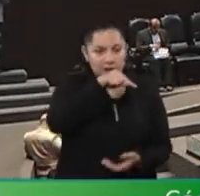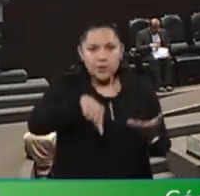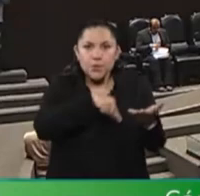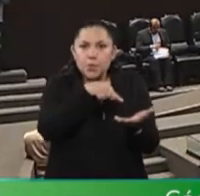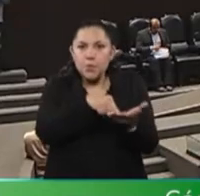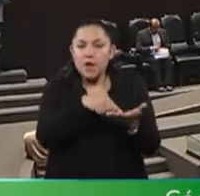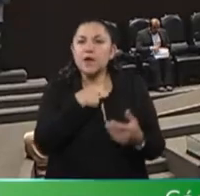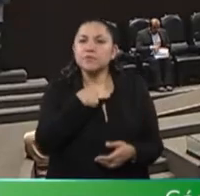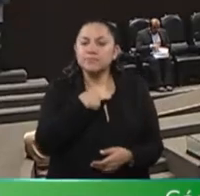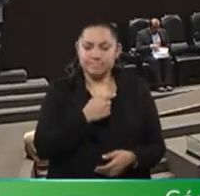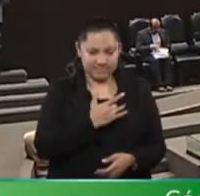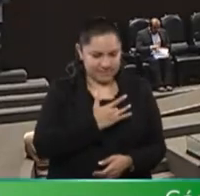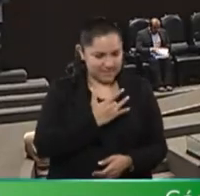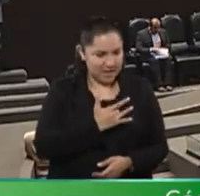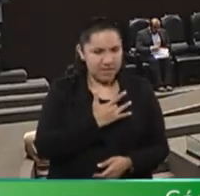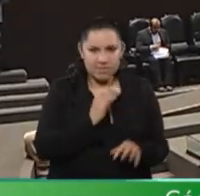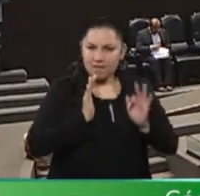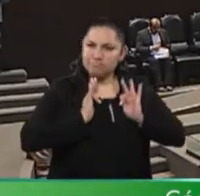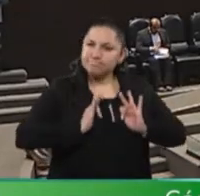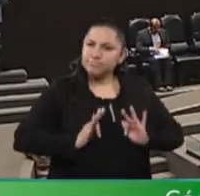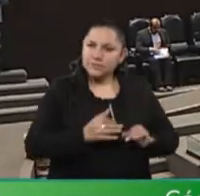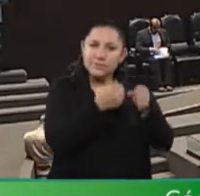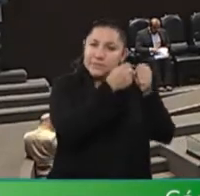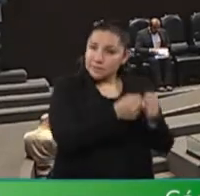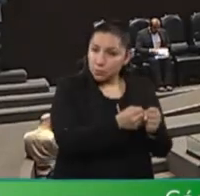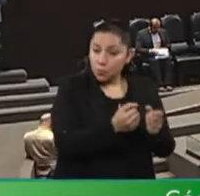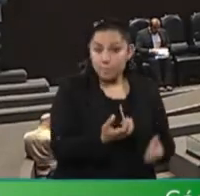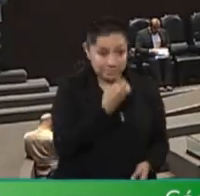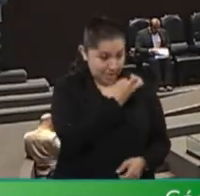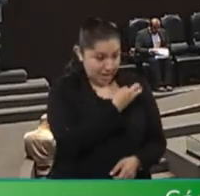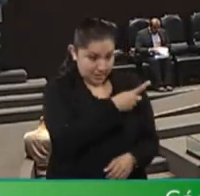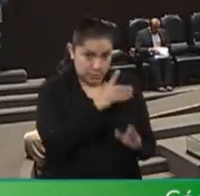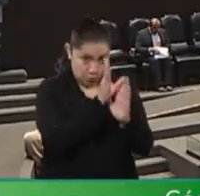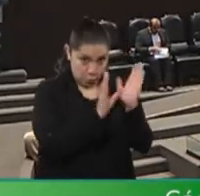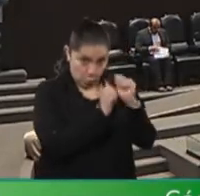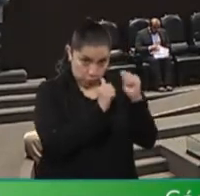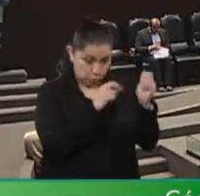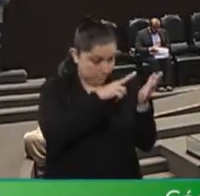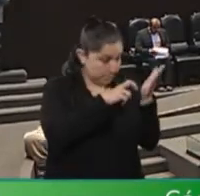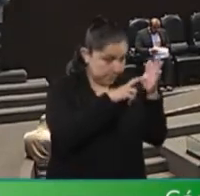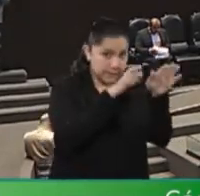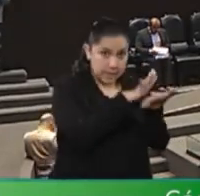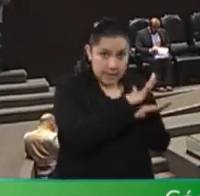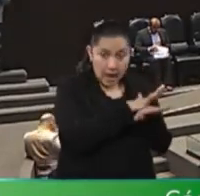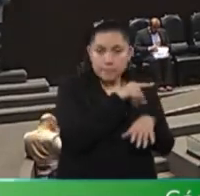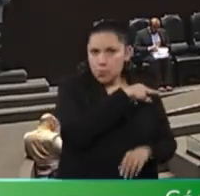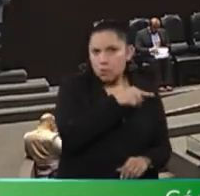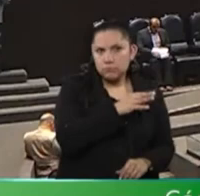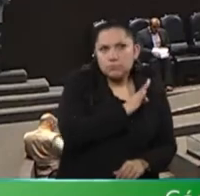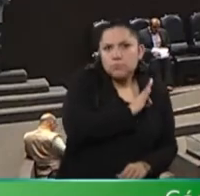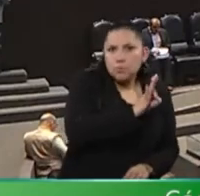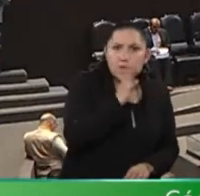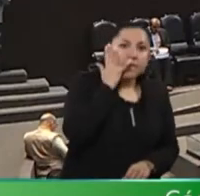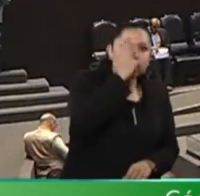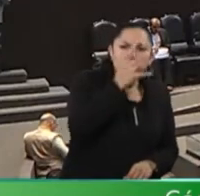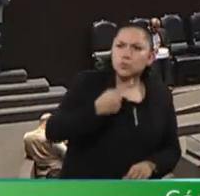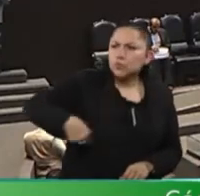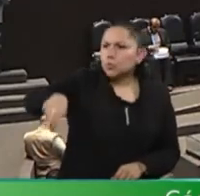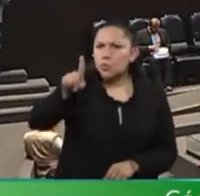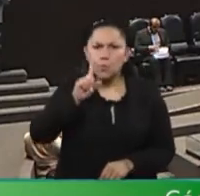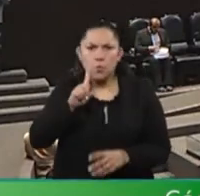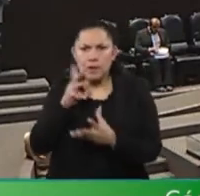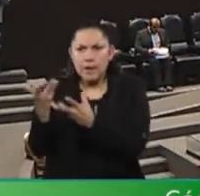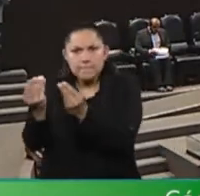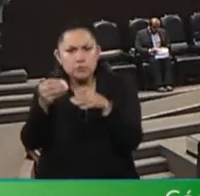a la Constitución abrirá la puerta a millones de mujeres trabajadoras que nunca imaginaron acceder a un crédito de vivienda